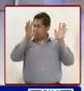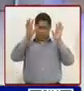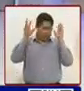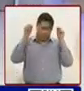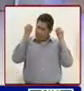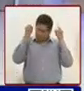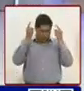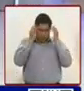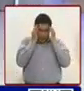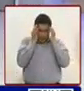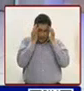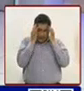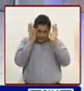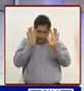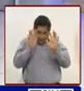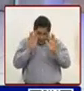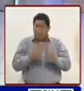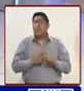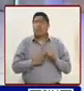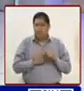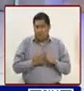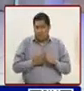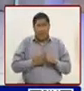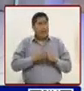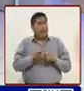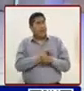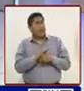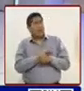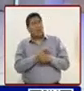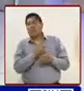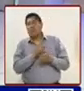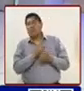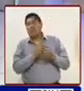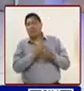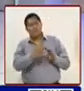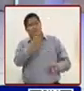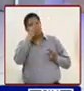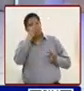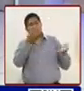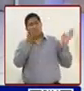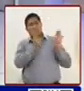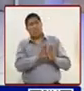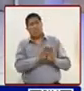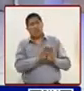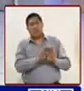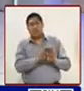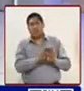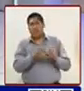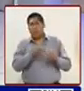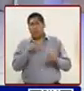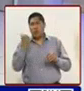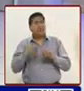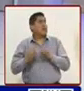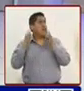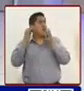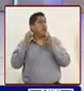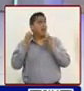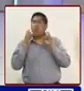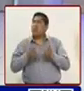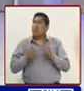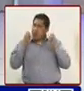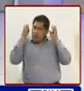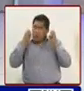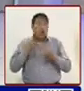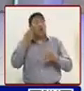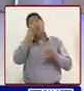se entiende, quisiera que me puntualice, Héctor. Primero, si el ministerio está exigiendo de que el Colegio Loreto tenga su propio edificio, su propia infraestructura,